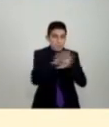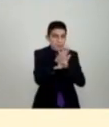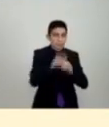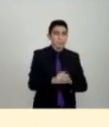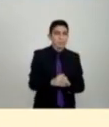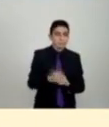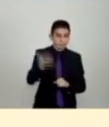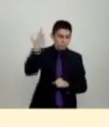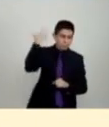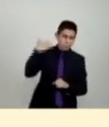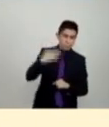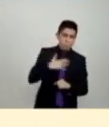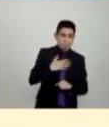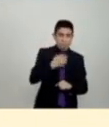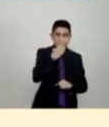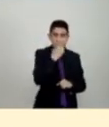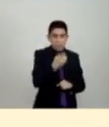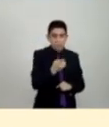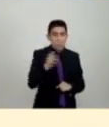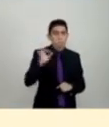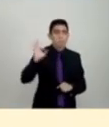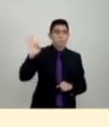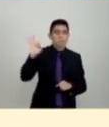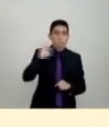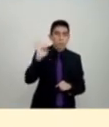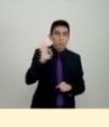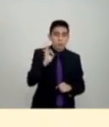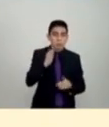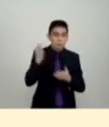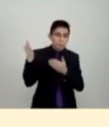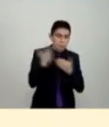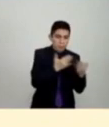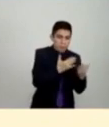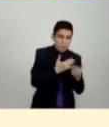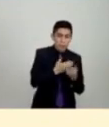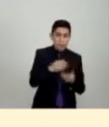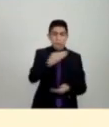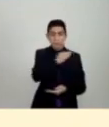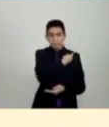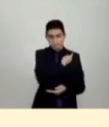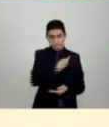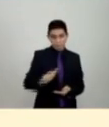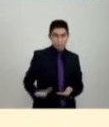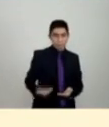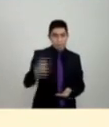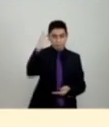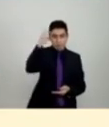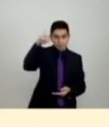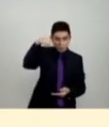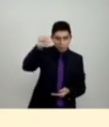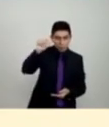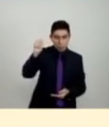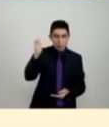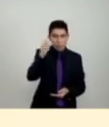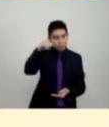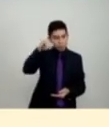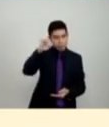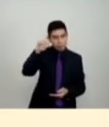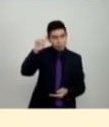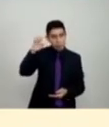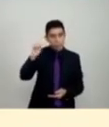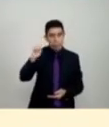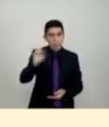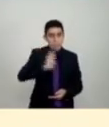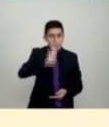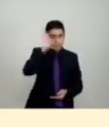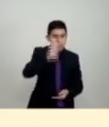que si algún día llevaba a Peña Nieto a mis novelas, sería un marciano infiltrado en nuestra